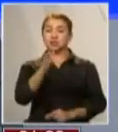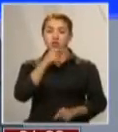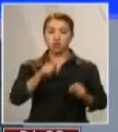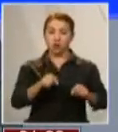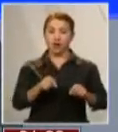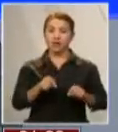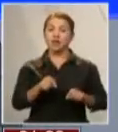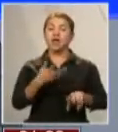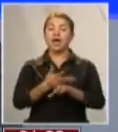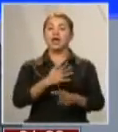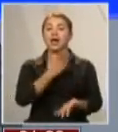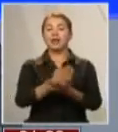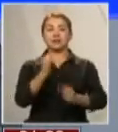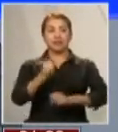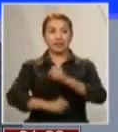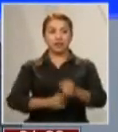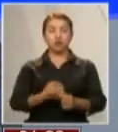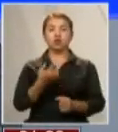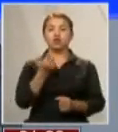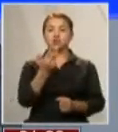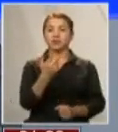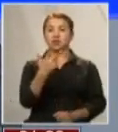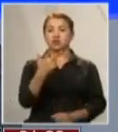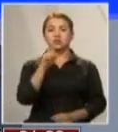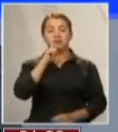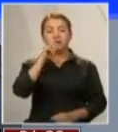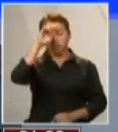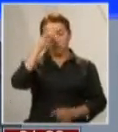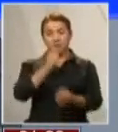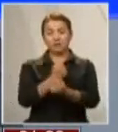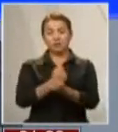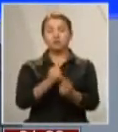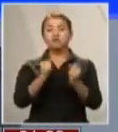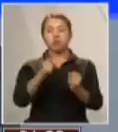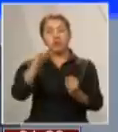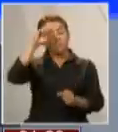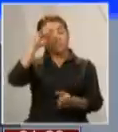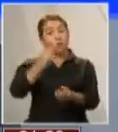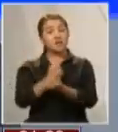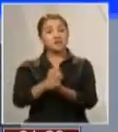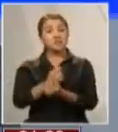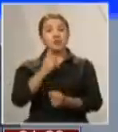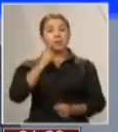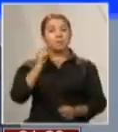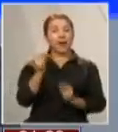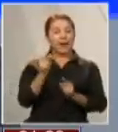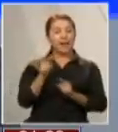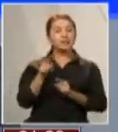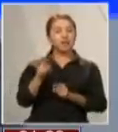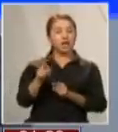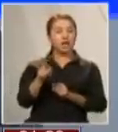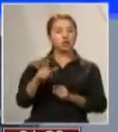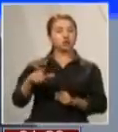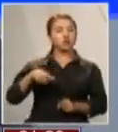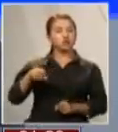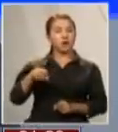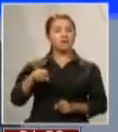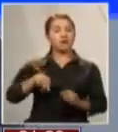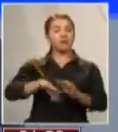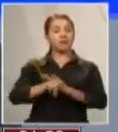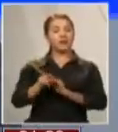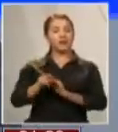es algo que existió hasta el año 98, y era que los carabineros podían, o las policías, cuando tenían la sospecha que alguien podía cometer un